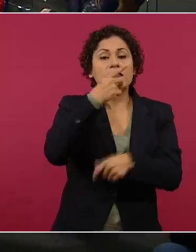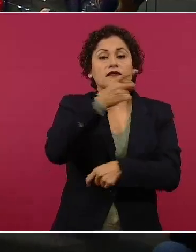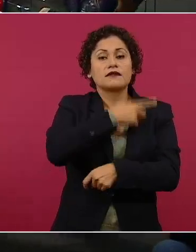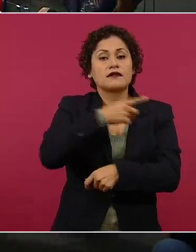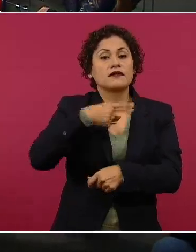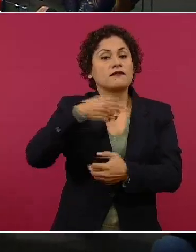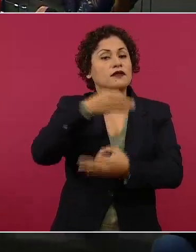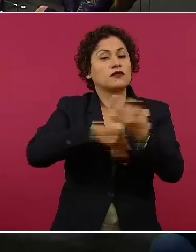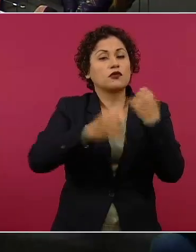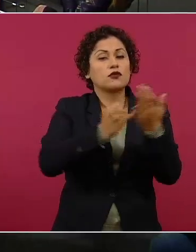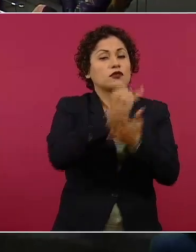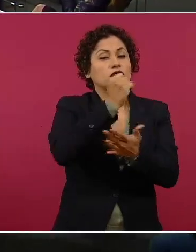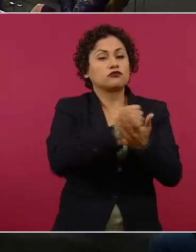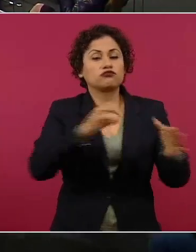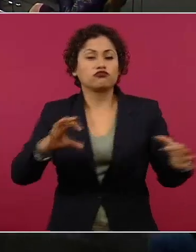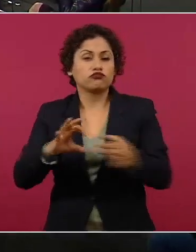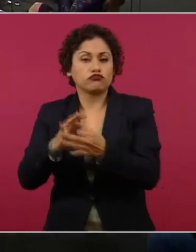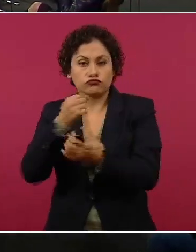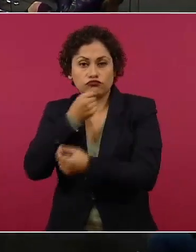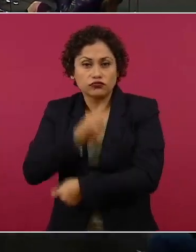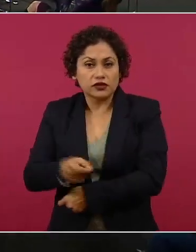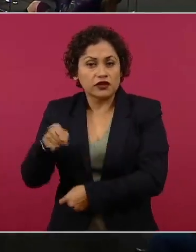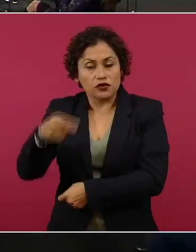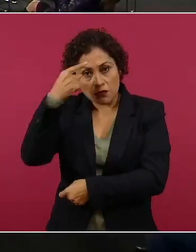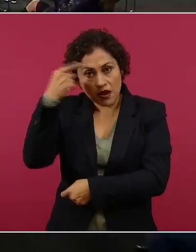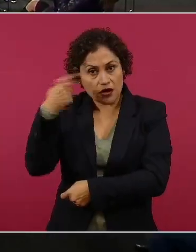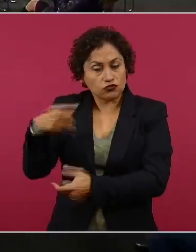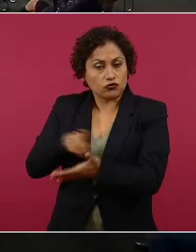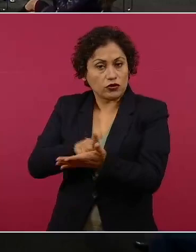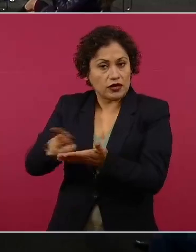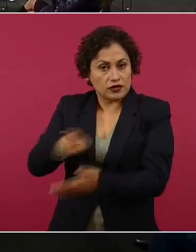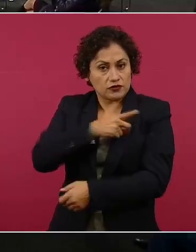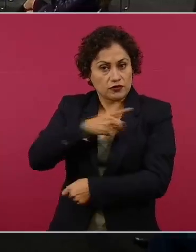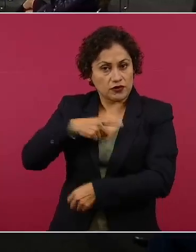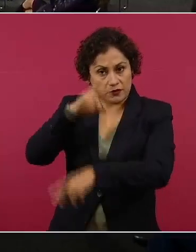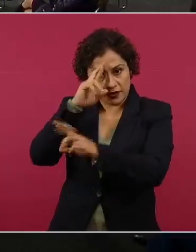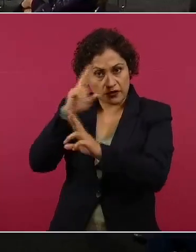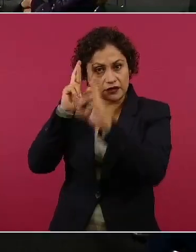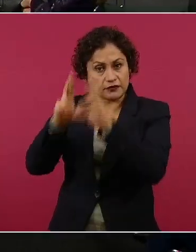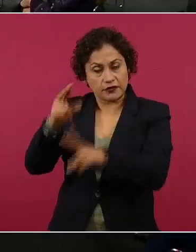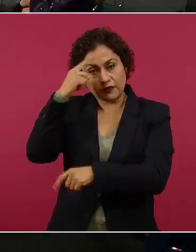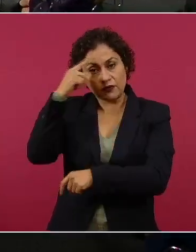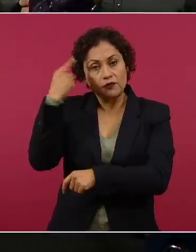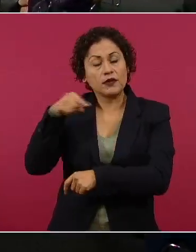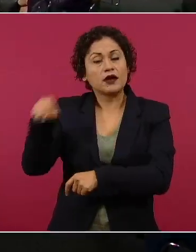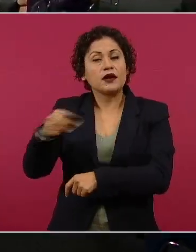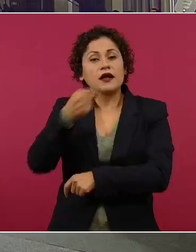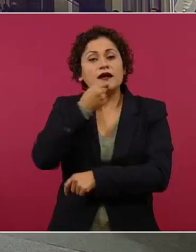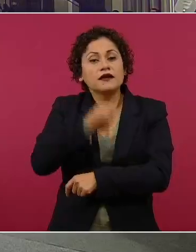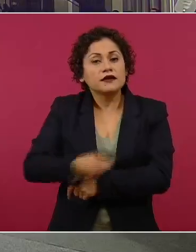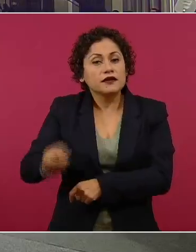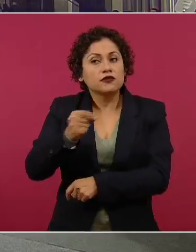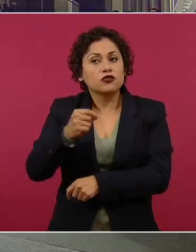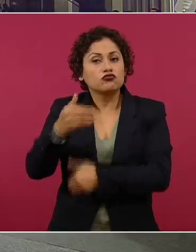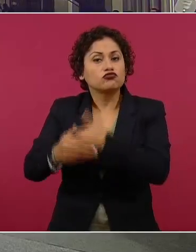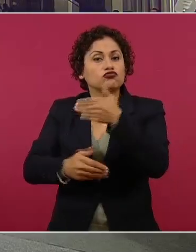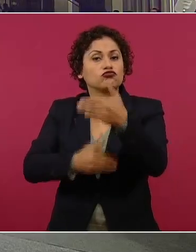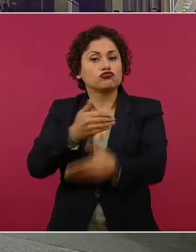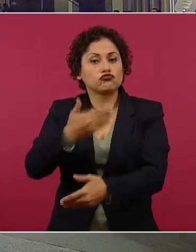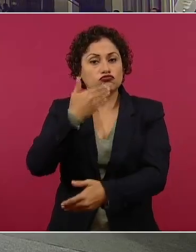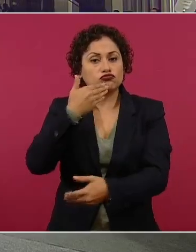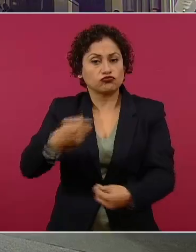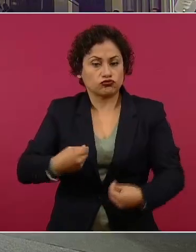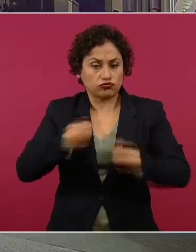bienestar y pleno ejercicio de sus derechos, que implica el respeto para que continúen con una vida emocionalmente sana de acuerdo con su edad,